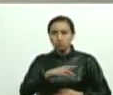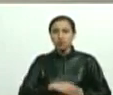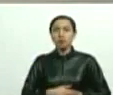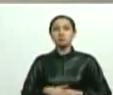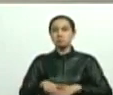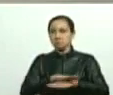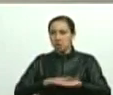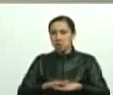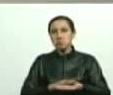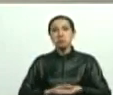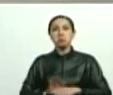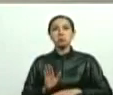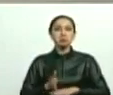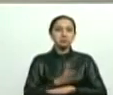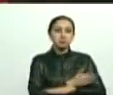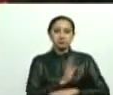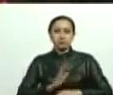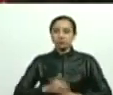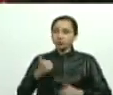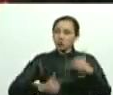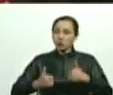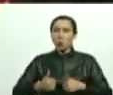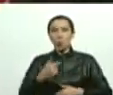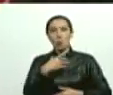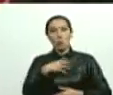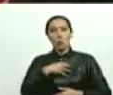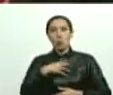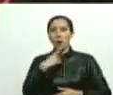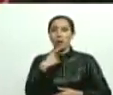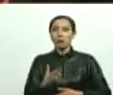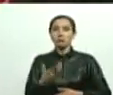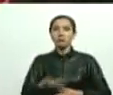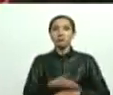que nombré un precandidato, no debí haberlo hecho.